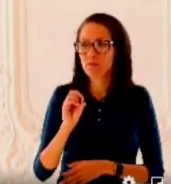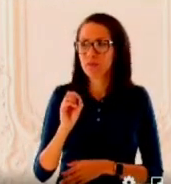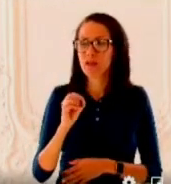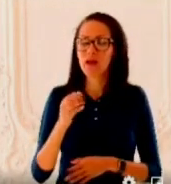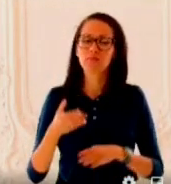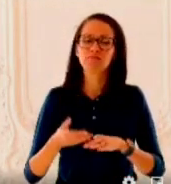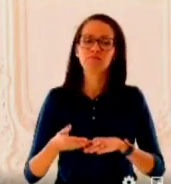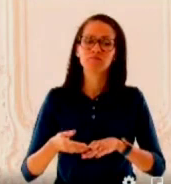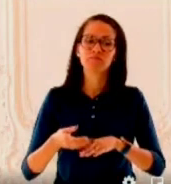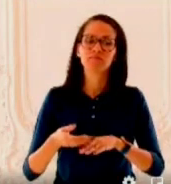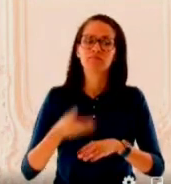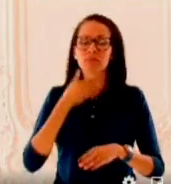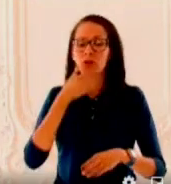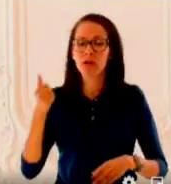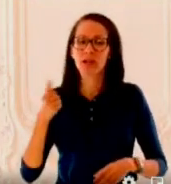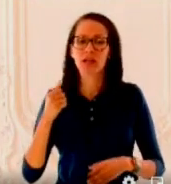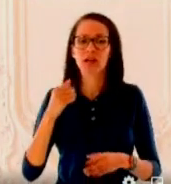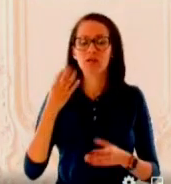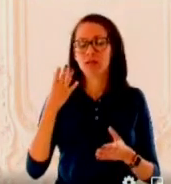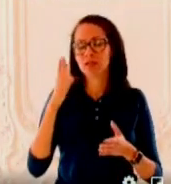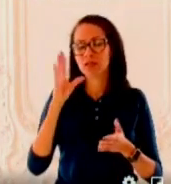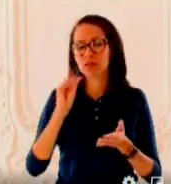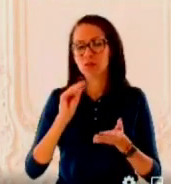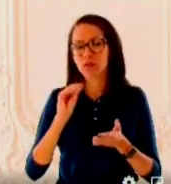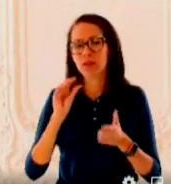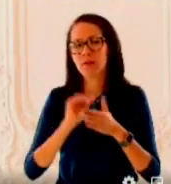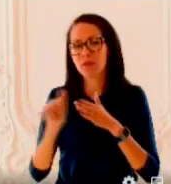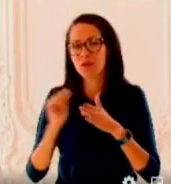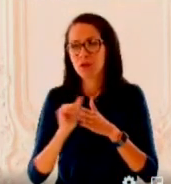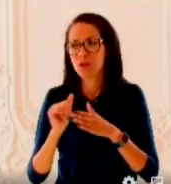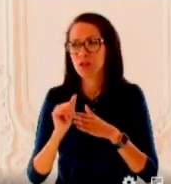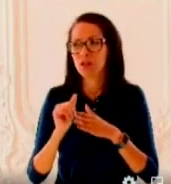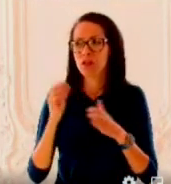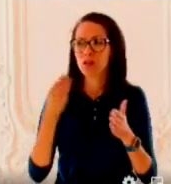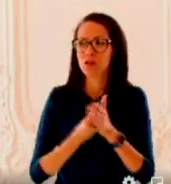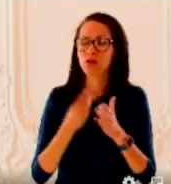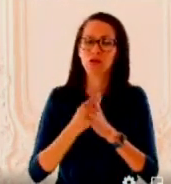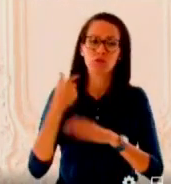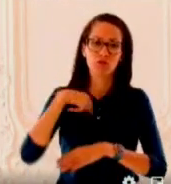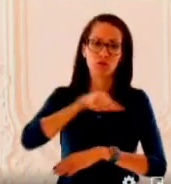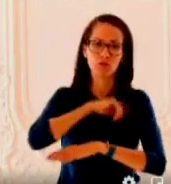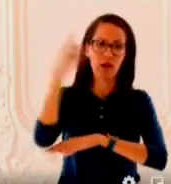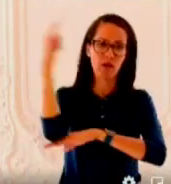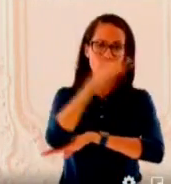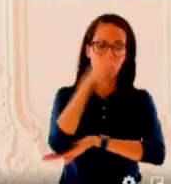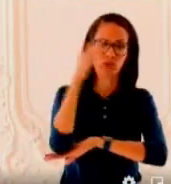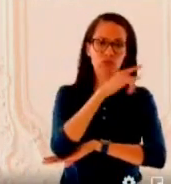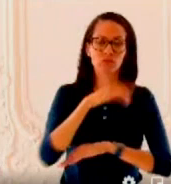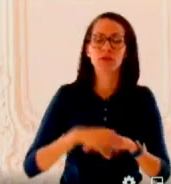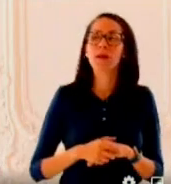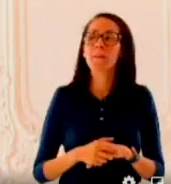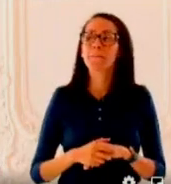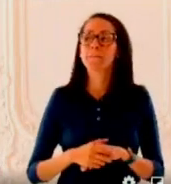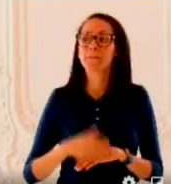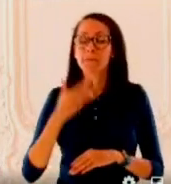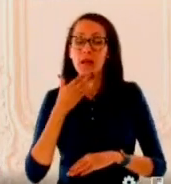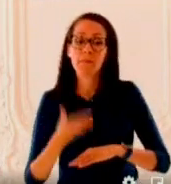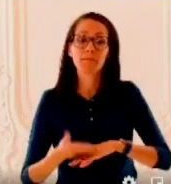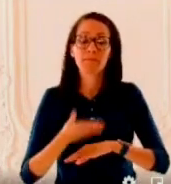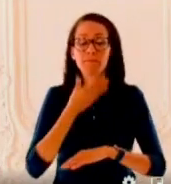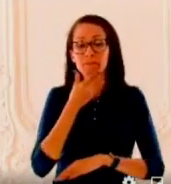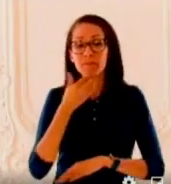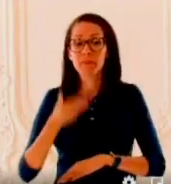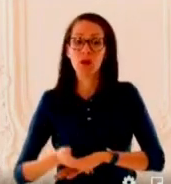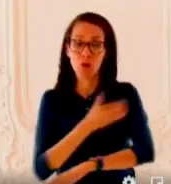capitales de más de 50 millones de dólares en nuestros aeropuertos regionales. Ha mejorado sustancialmente la relación con